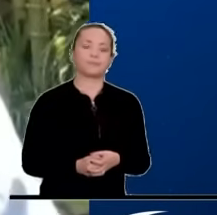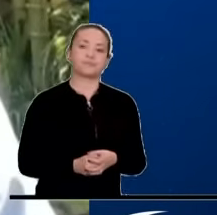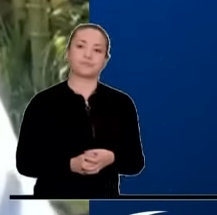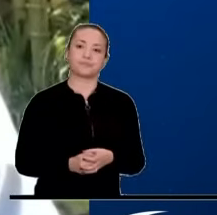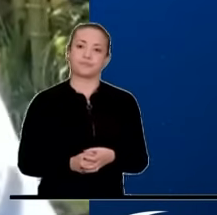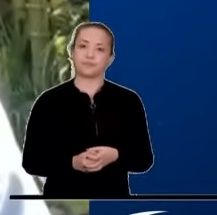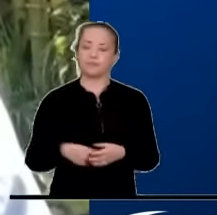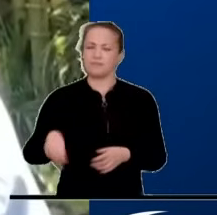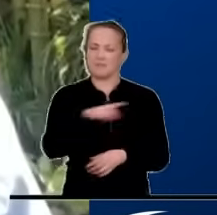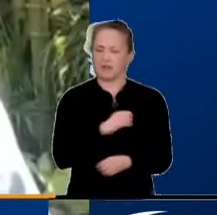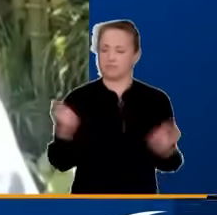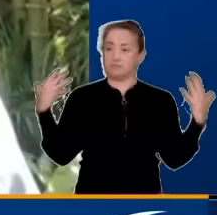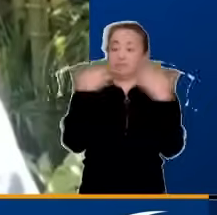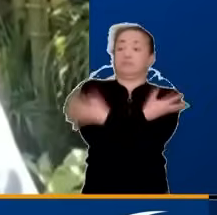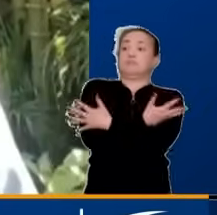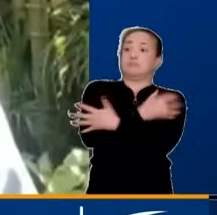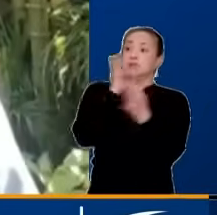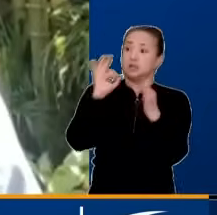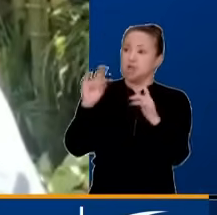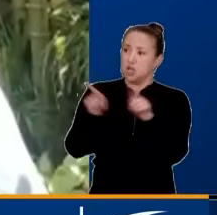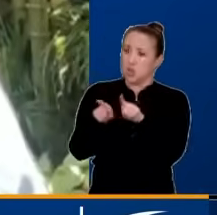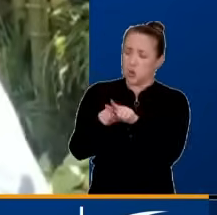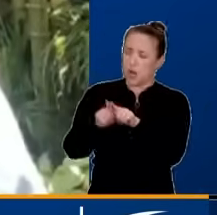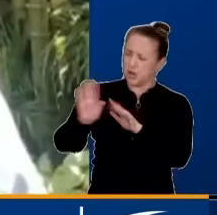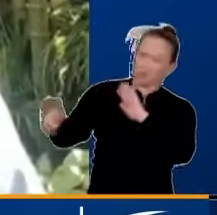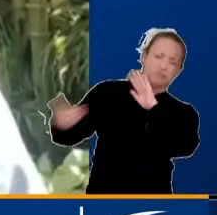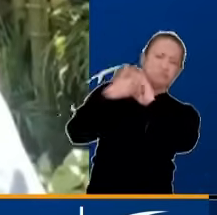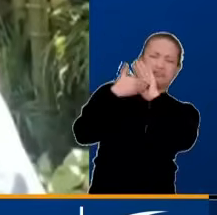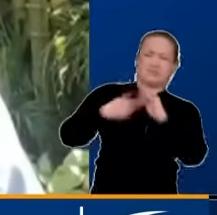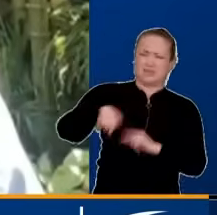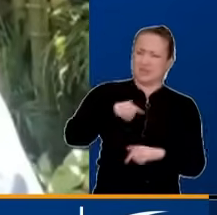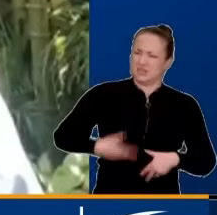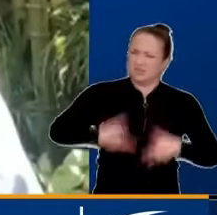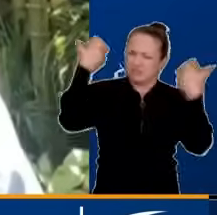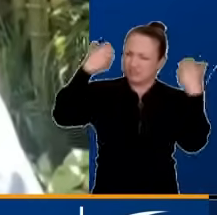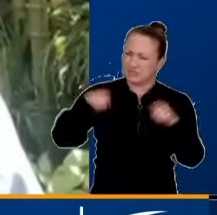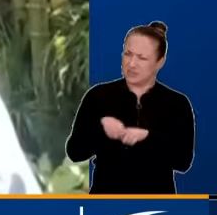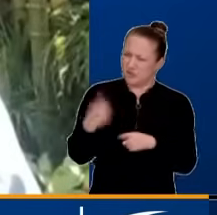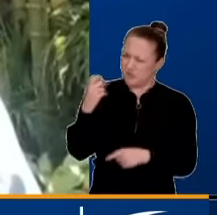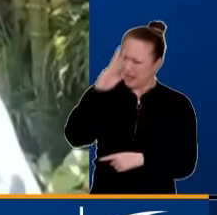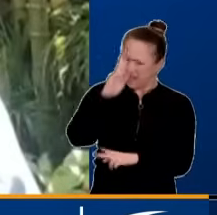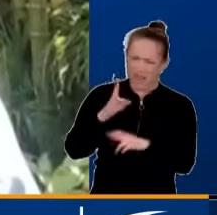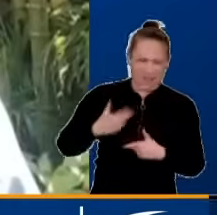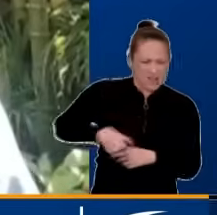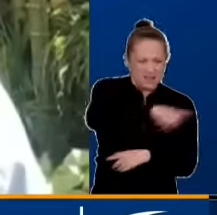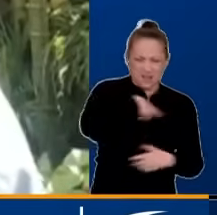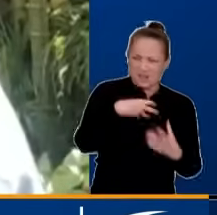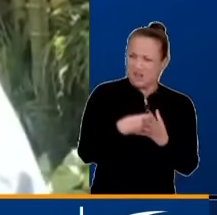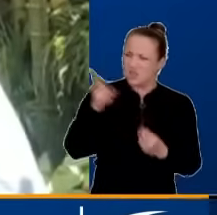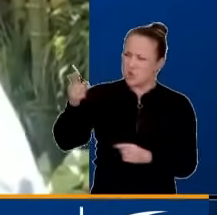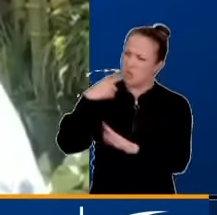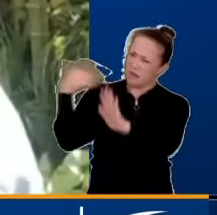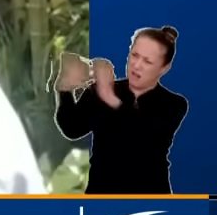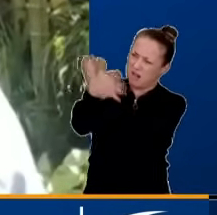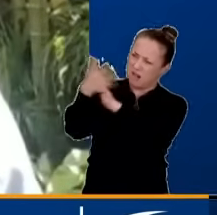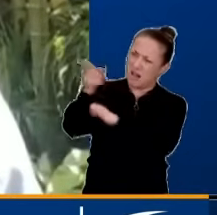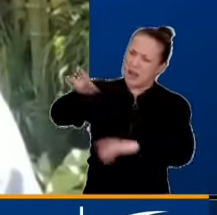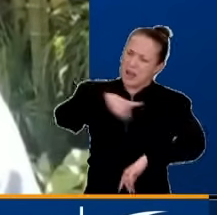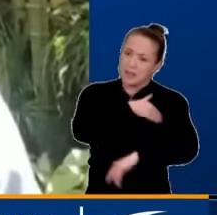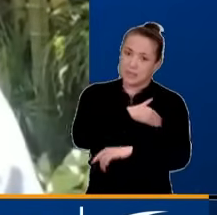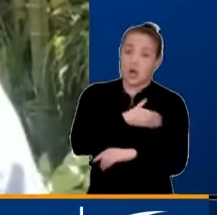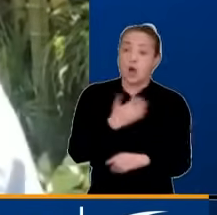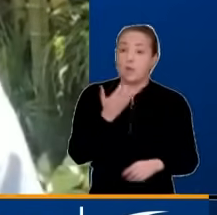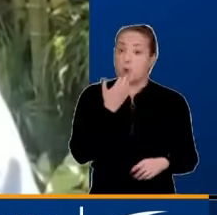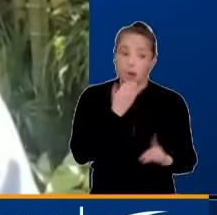gran consternación, nos sentimos agredidos, muy ofendidos e indignados por esas palabras. Si no hubiéramos tenido esas